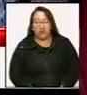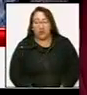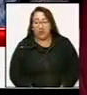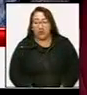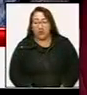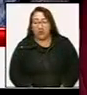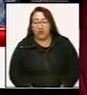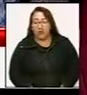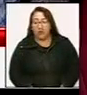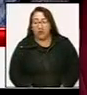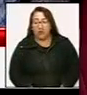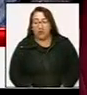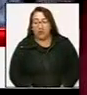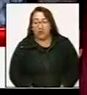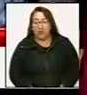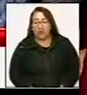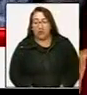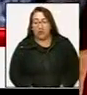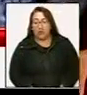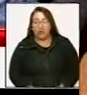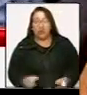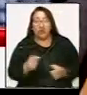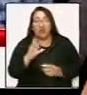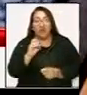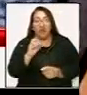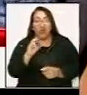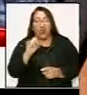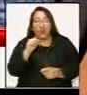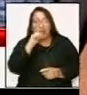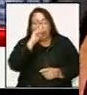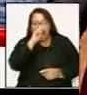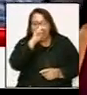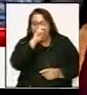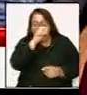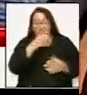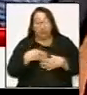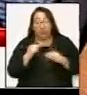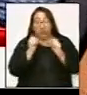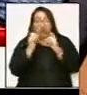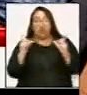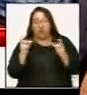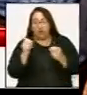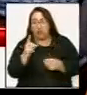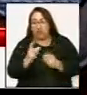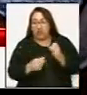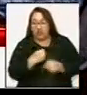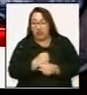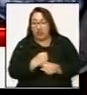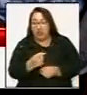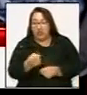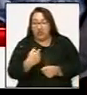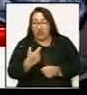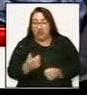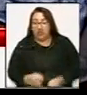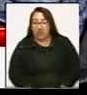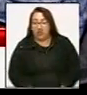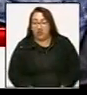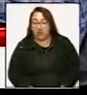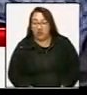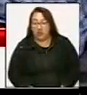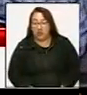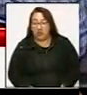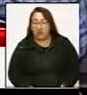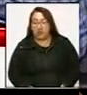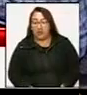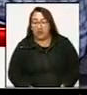Sí, vamos a darle el uso de la palabra a la comandante Foronda para su última pregunta. Yo soy un poco sorprendida porque funcionaba siquiera ahí una